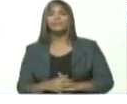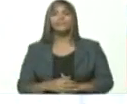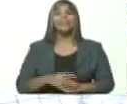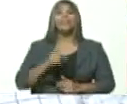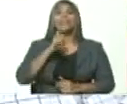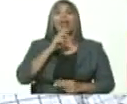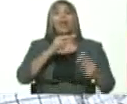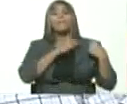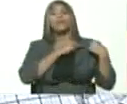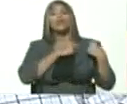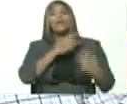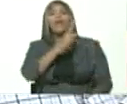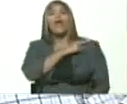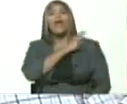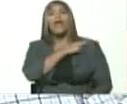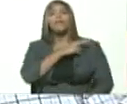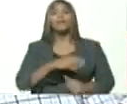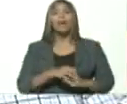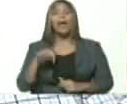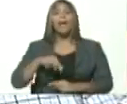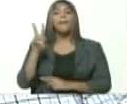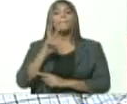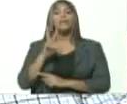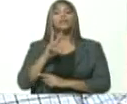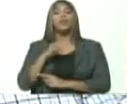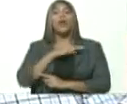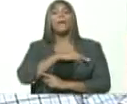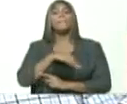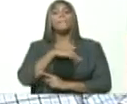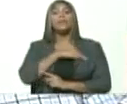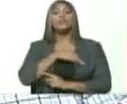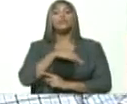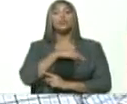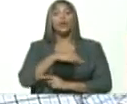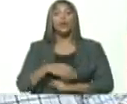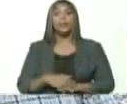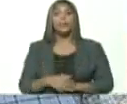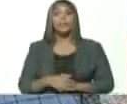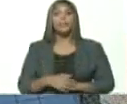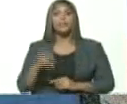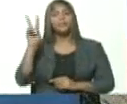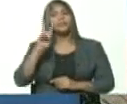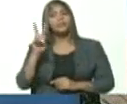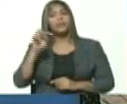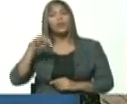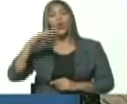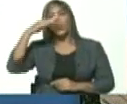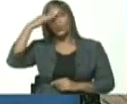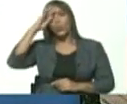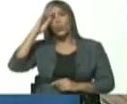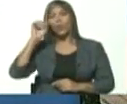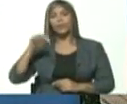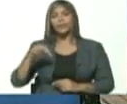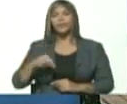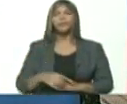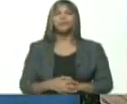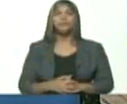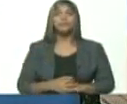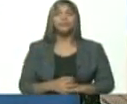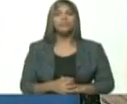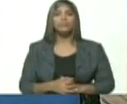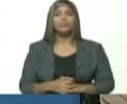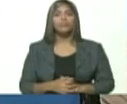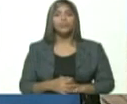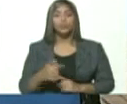jefes en Venezuela de las misiones sociales de Cuba en Venezuela. Hemos hecho realmente,